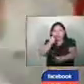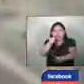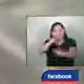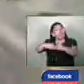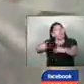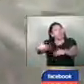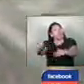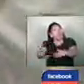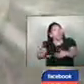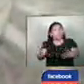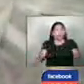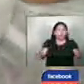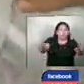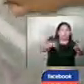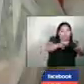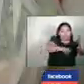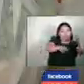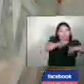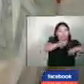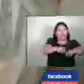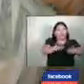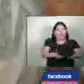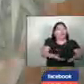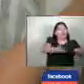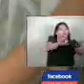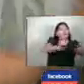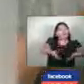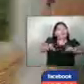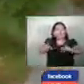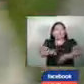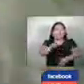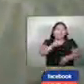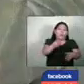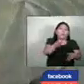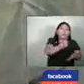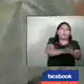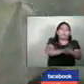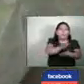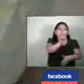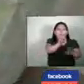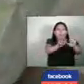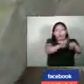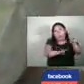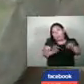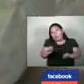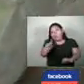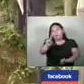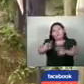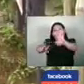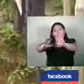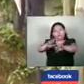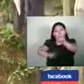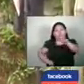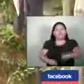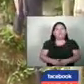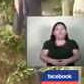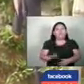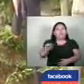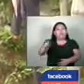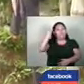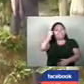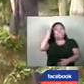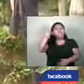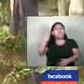y posteriormente son llevadas a los clientes. Hay canastas de 12 y 18 dólares. Esta iniciativa